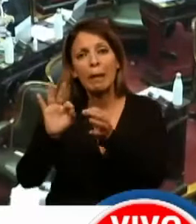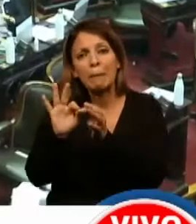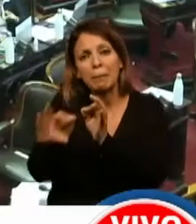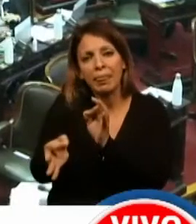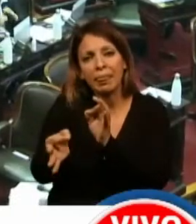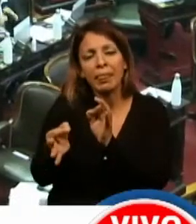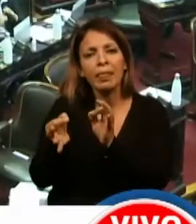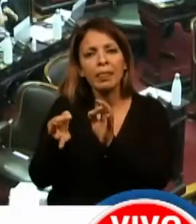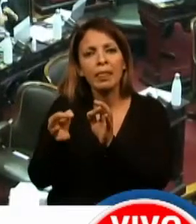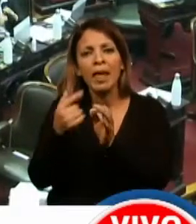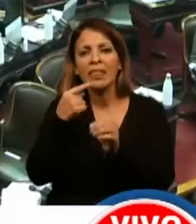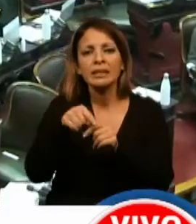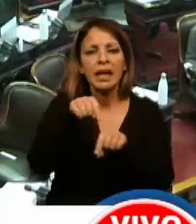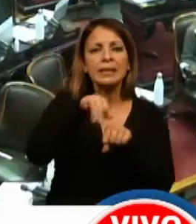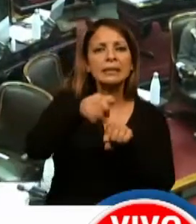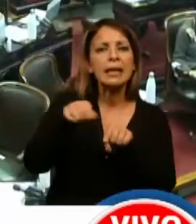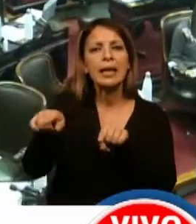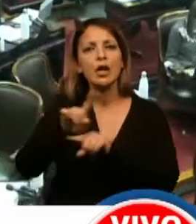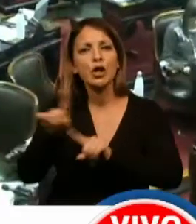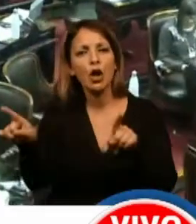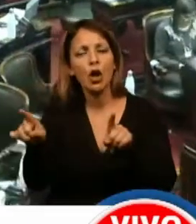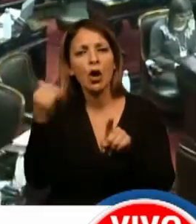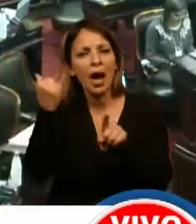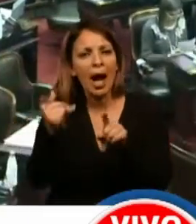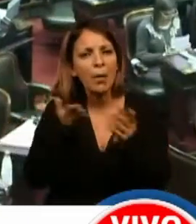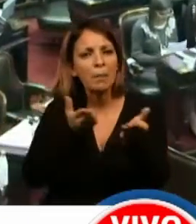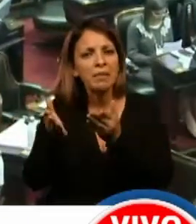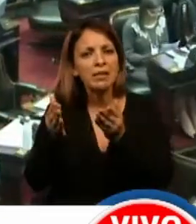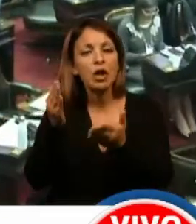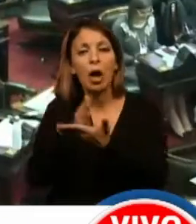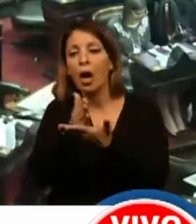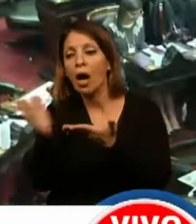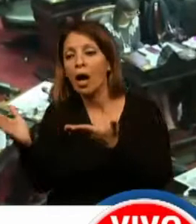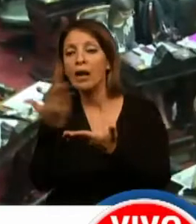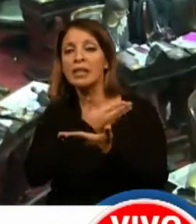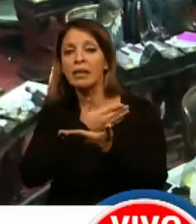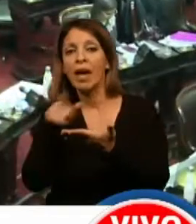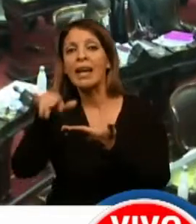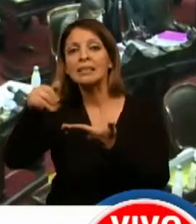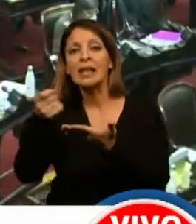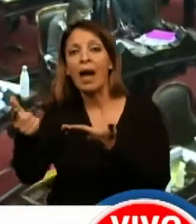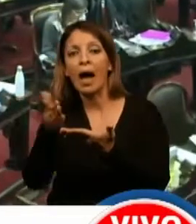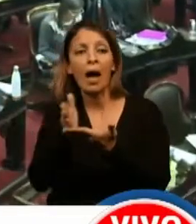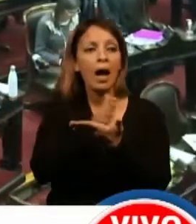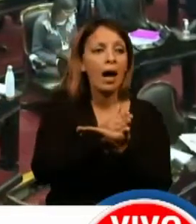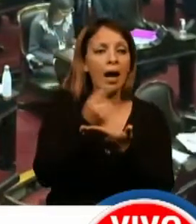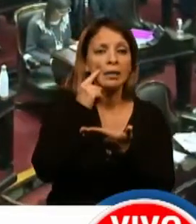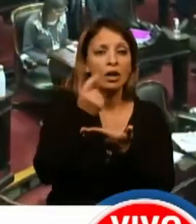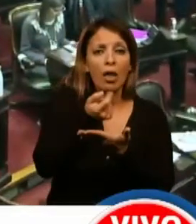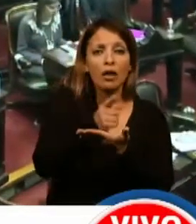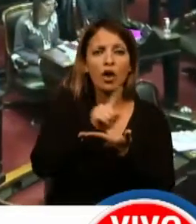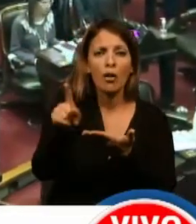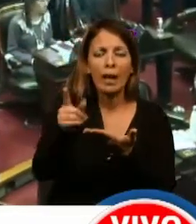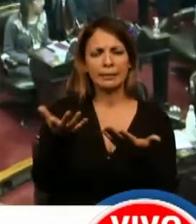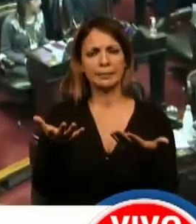grado. Y en todo caso, hay un beneficio por vivir en Santa Fe y ningún beneficio por vivir en Entre Ríos. Y además esto le agregamos,